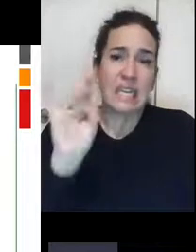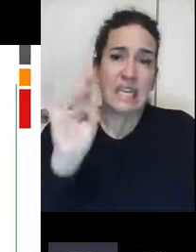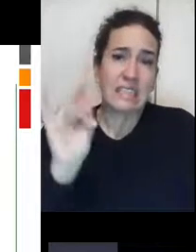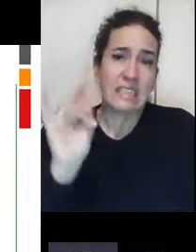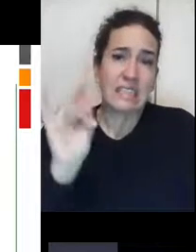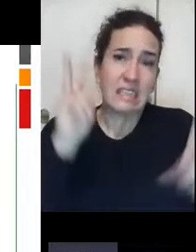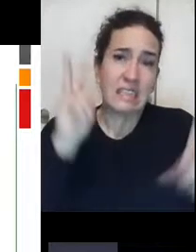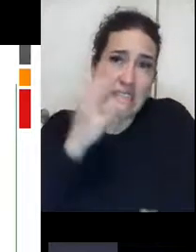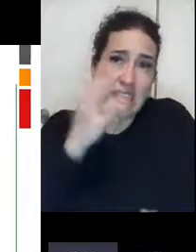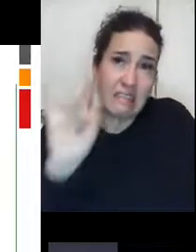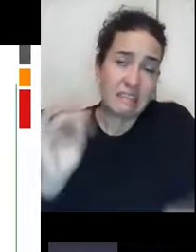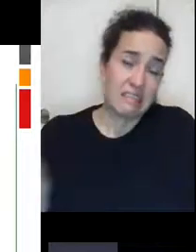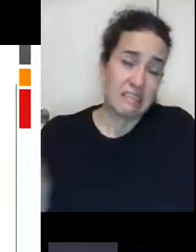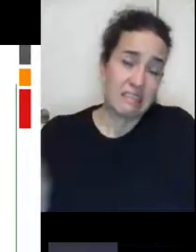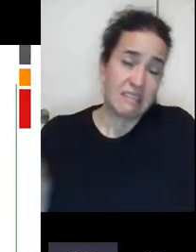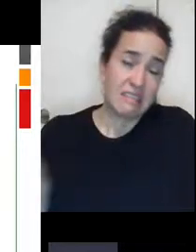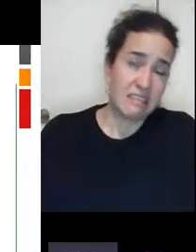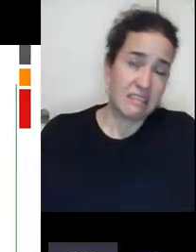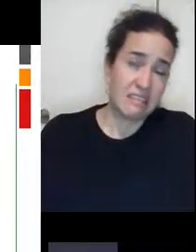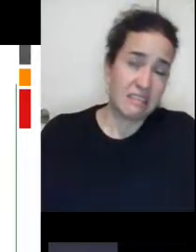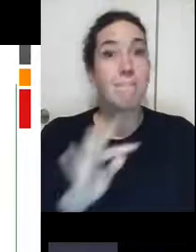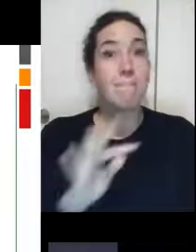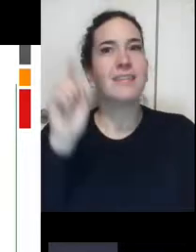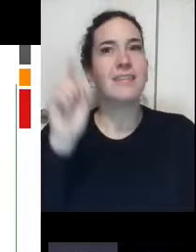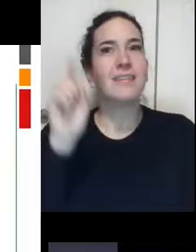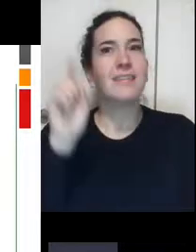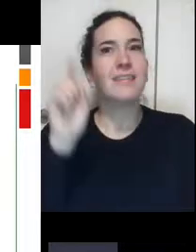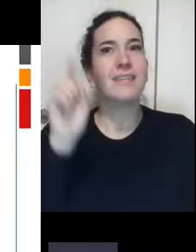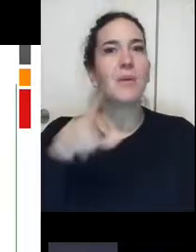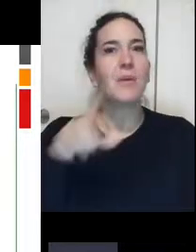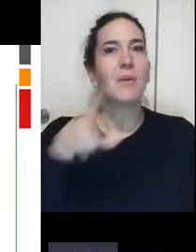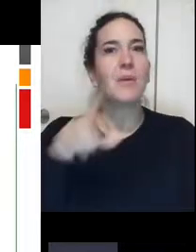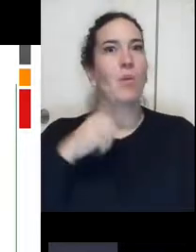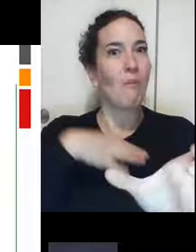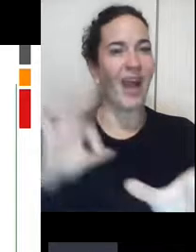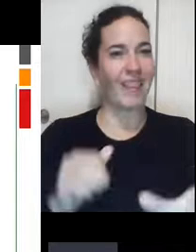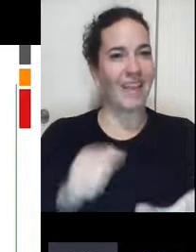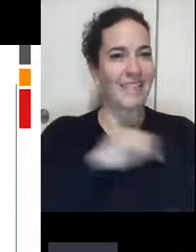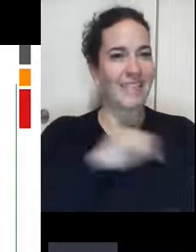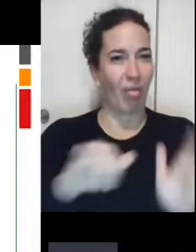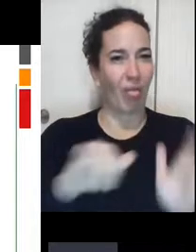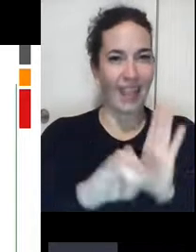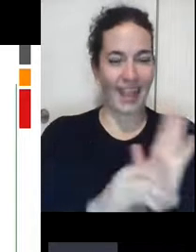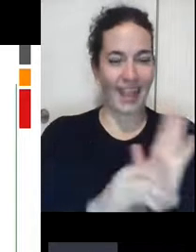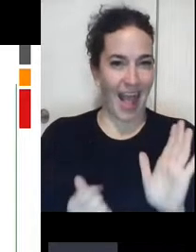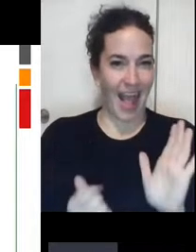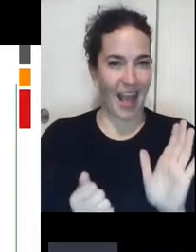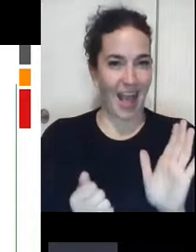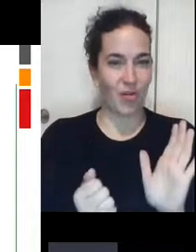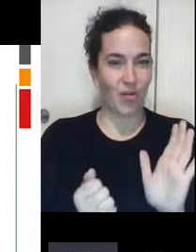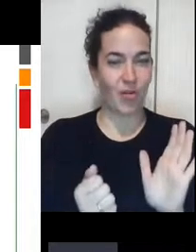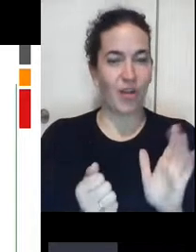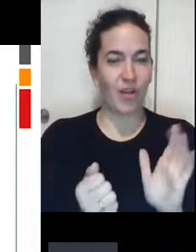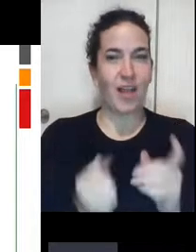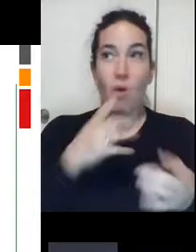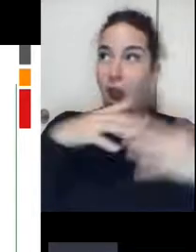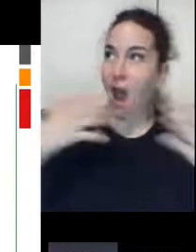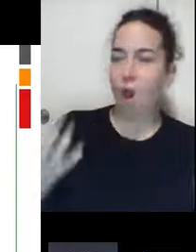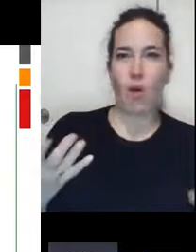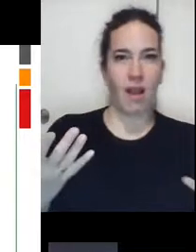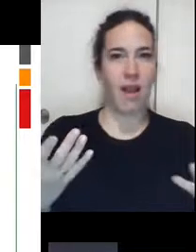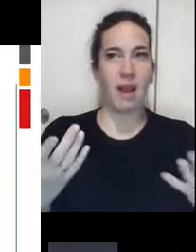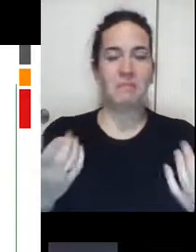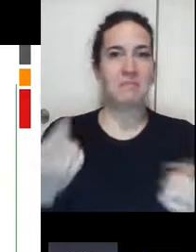que se propone, sino también por la participación más cercana de condicionamientos actuales a los que